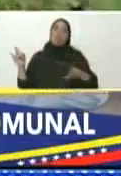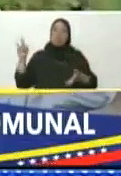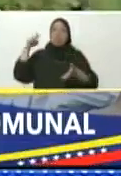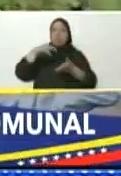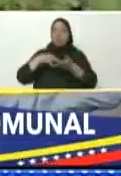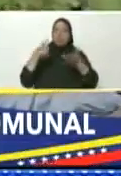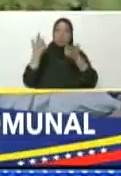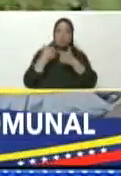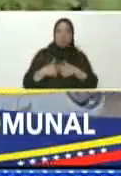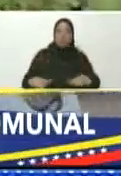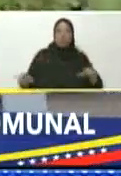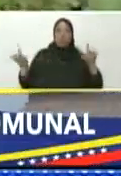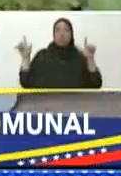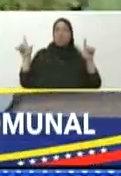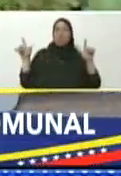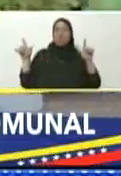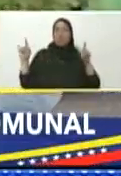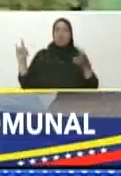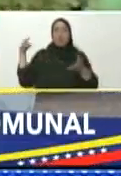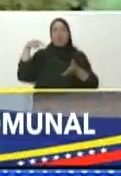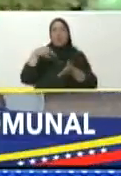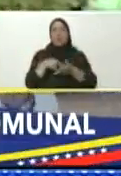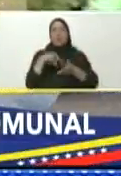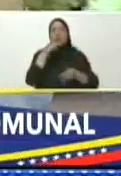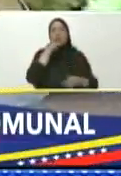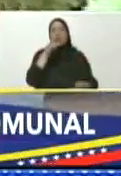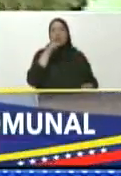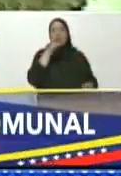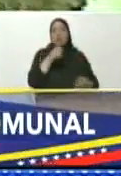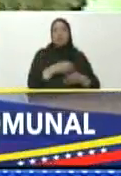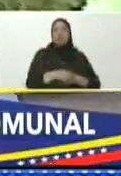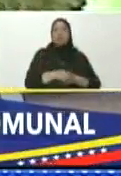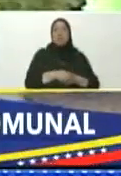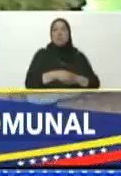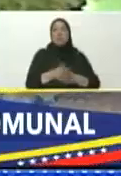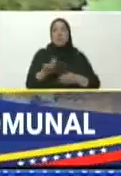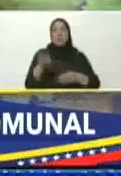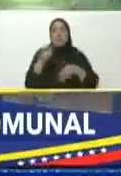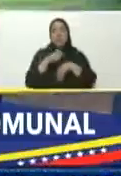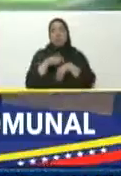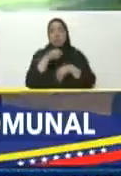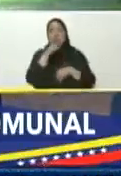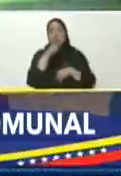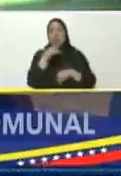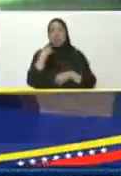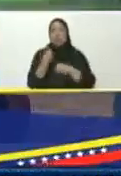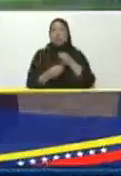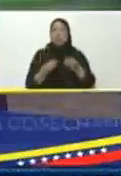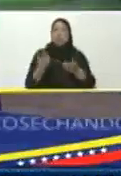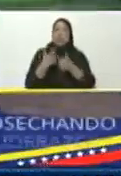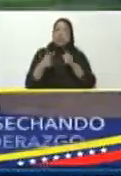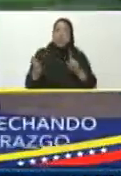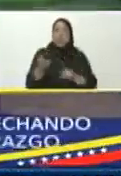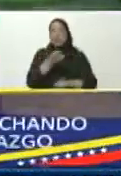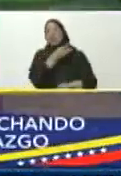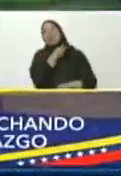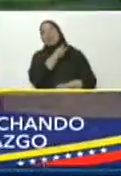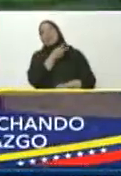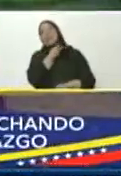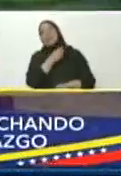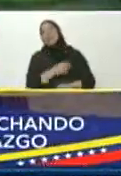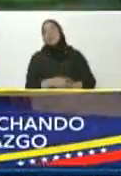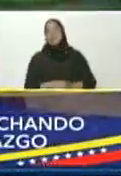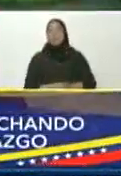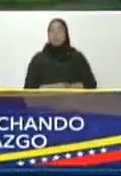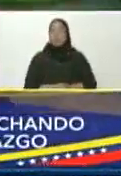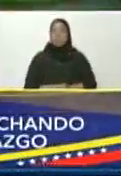libre. Carabobo, tierra rebelde. Carabobo, tierra bolivariana. La cava. Así es,